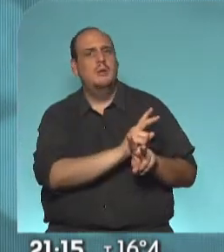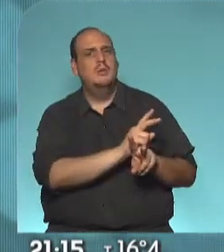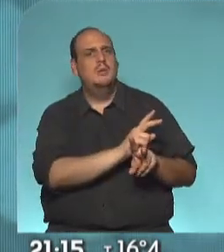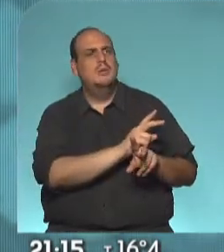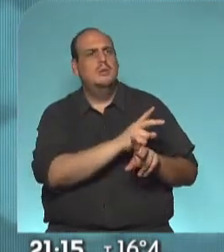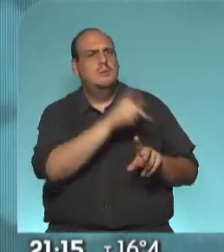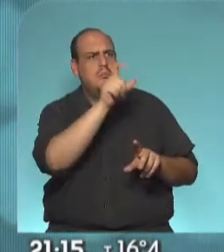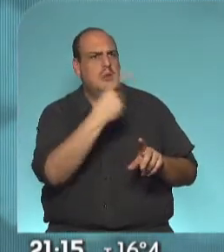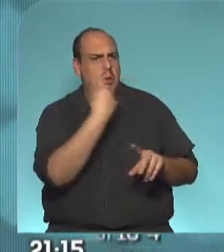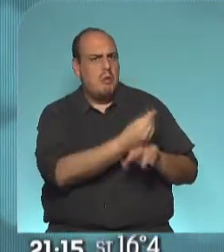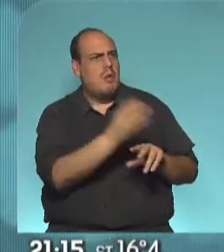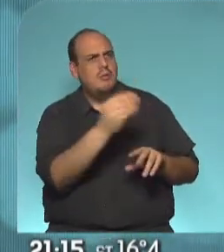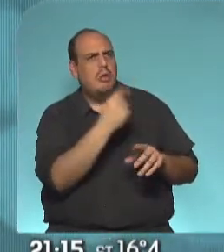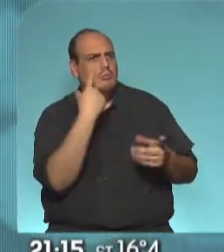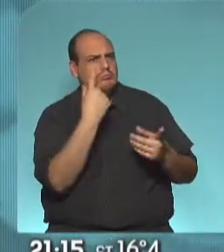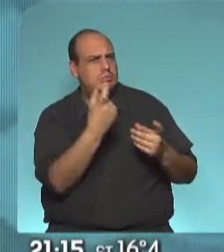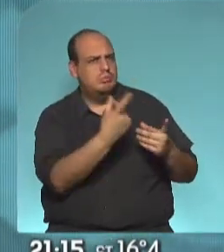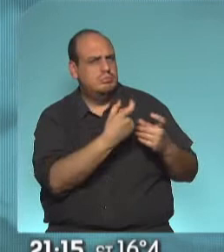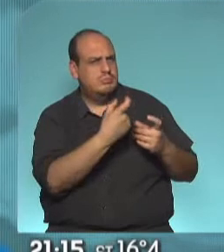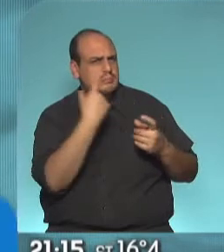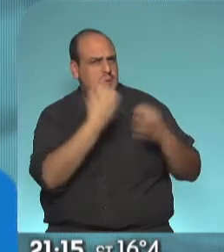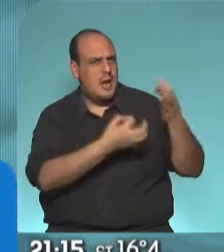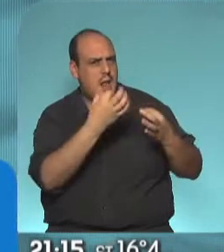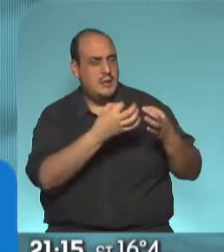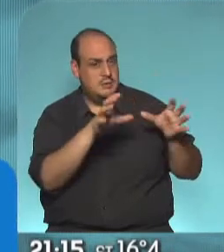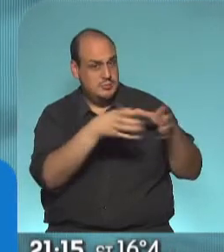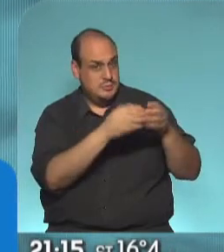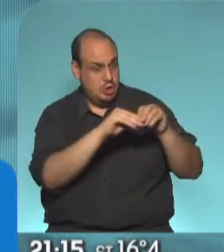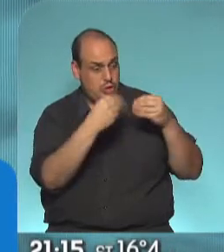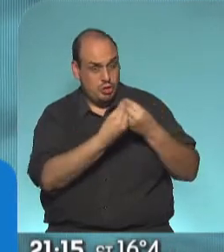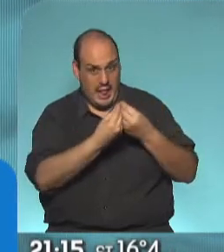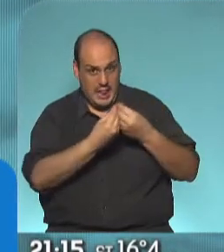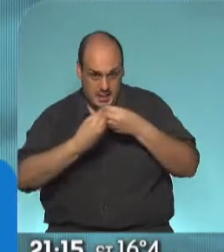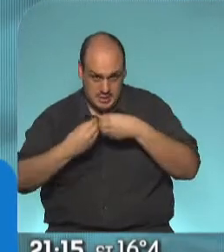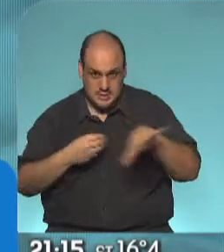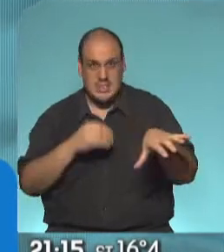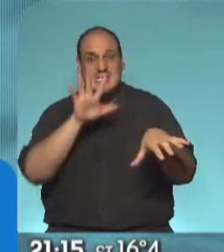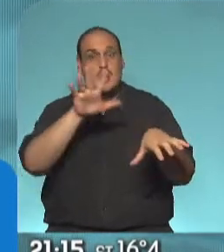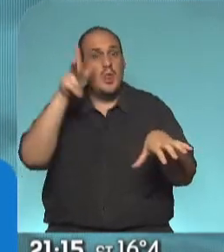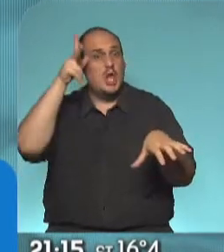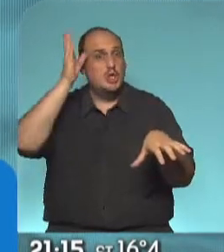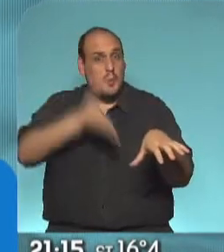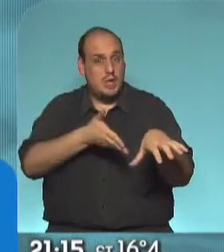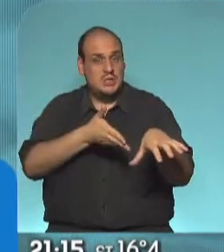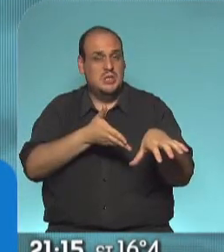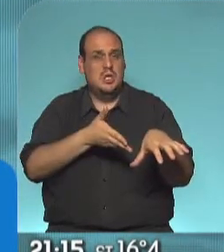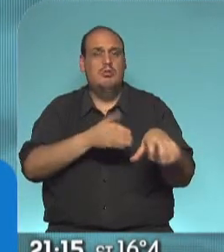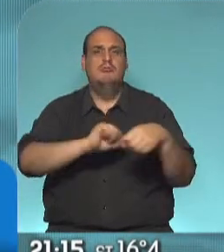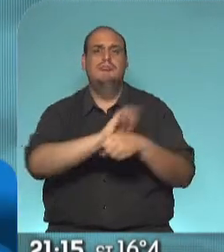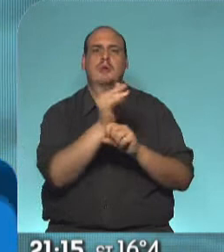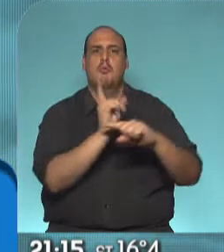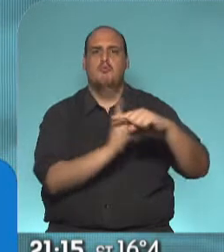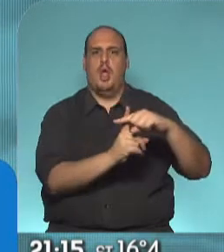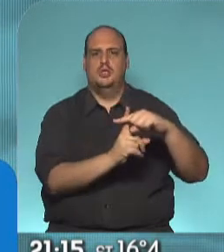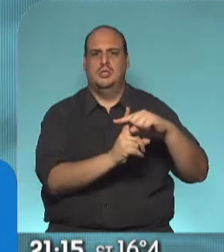pacientes, testean a todos los pacientes. El 58% dio positivo y